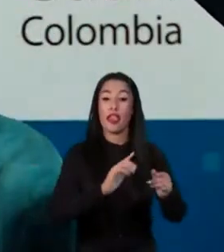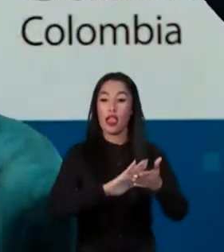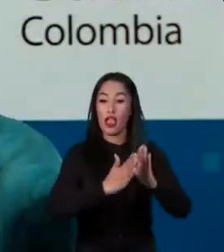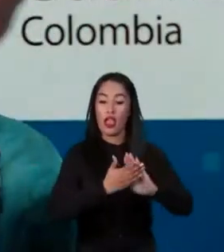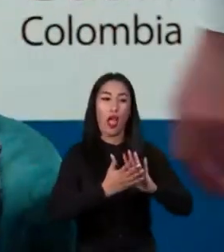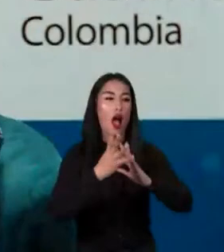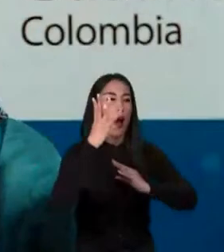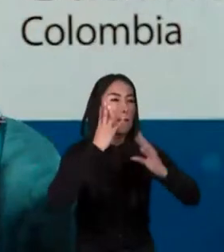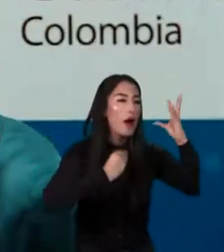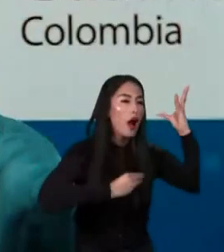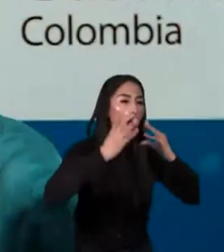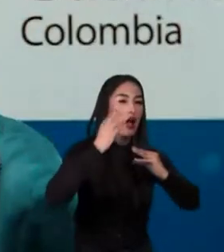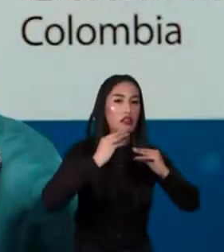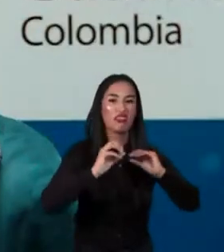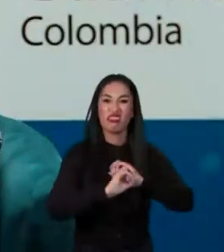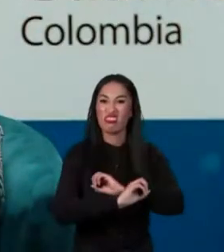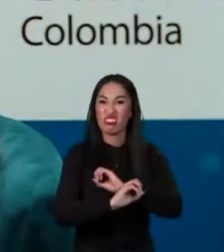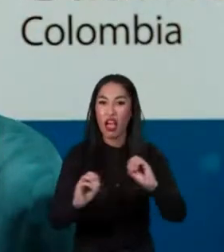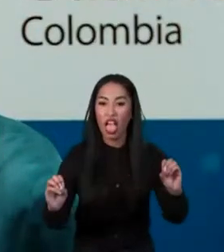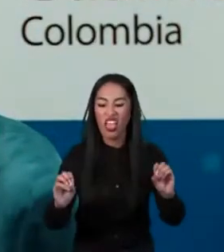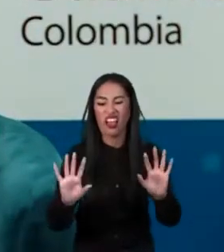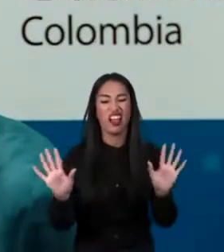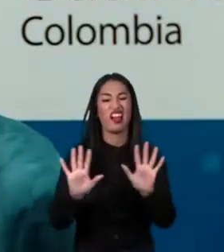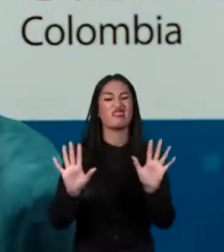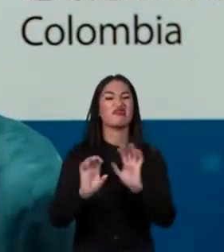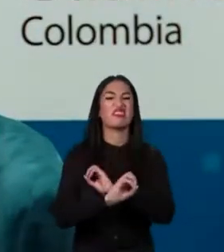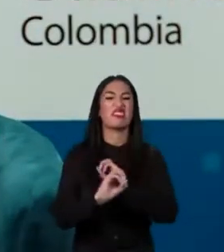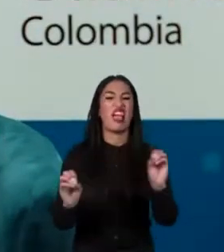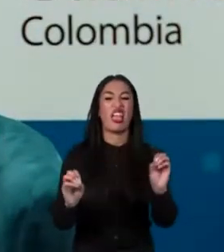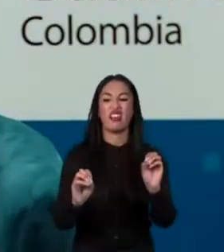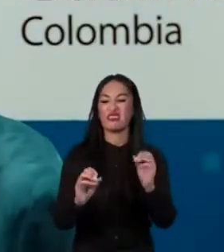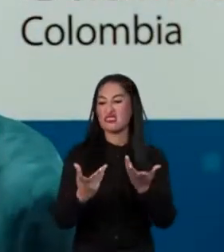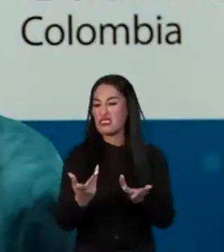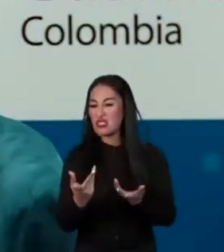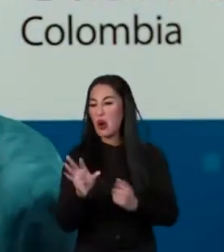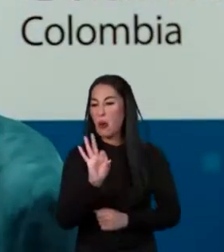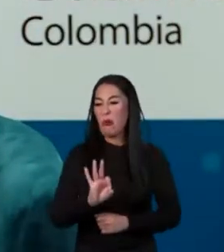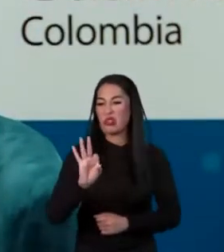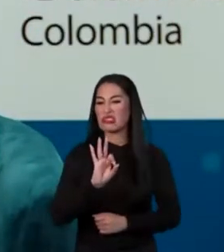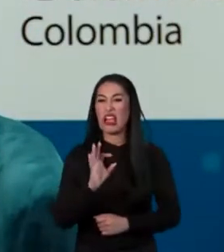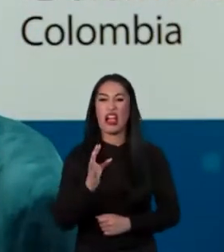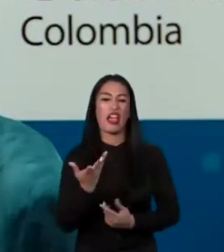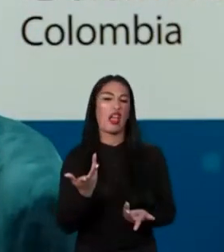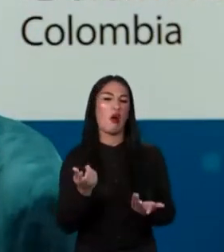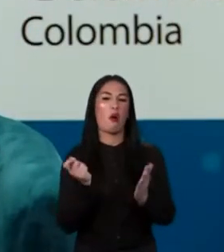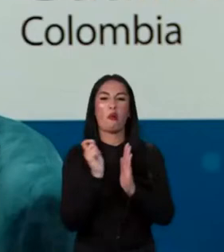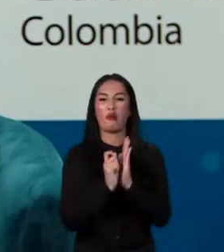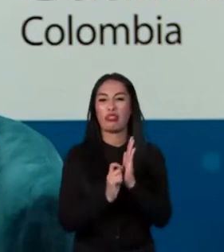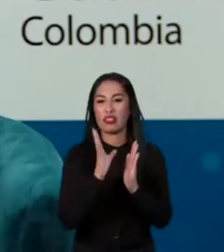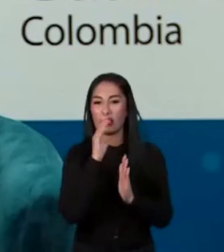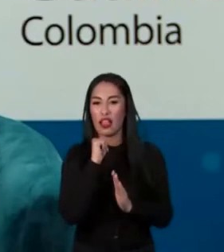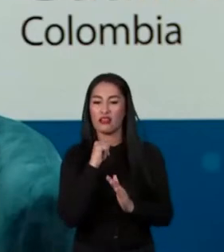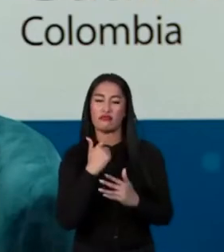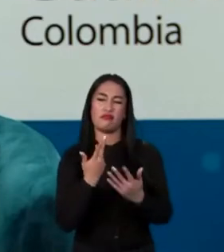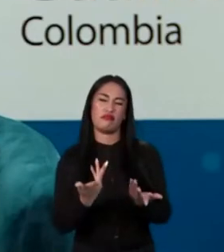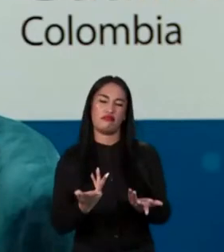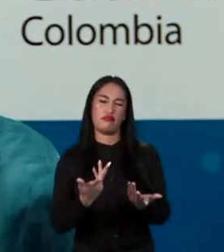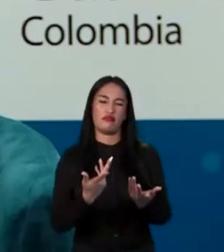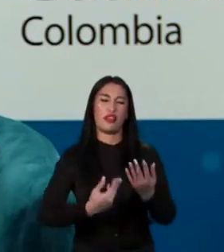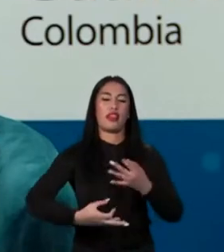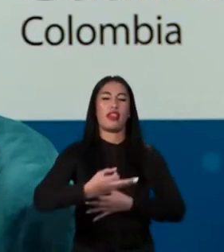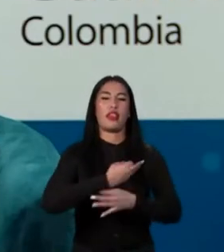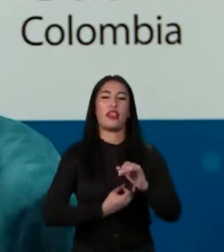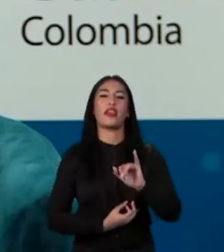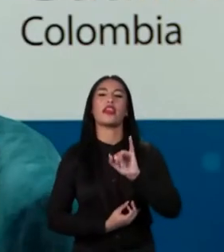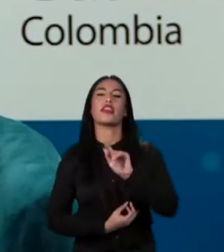tampoco vale nada entonces yo digo en lugar de un papá debíamos tener un ife que es un indicador